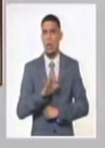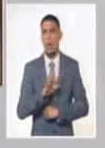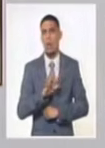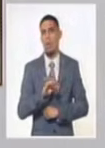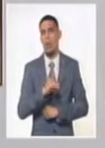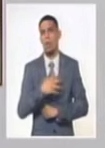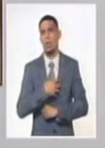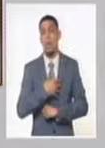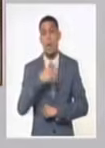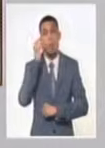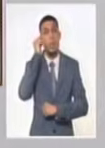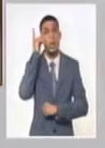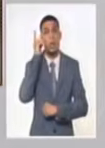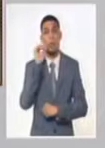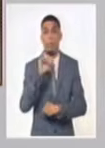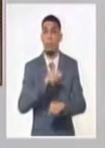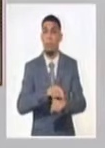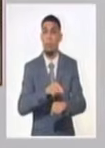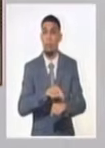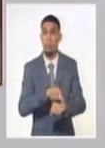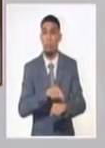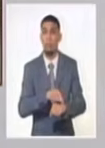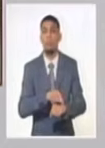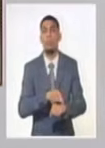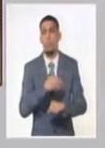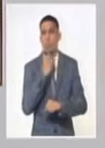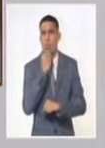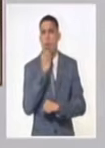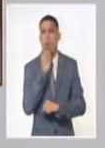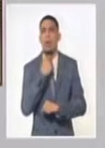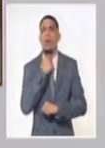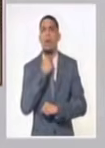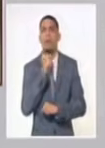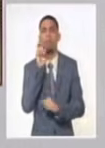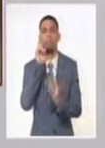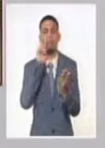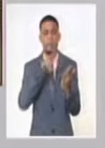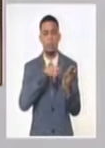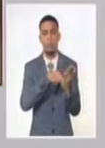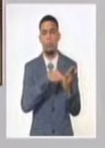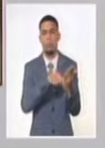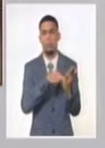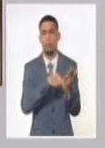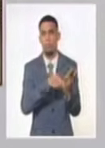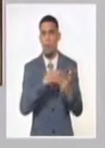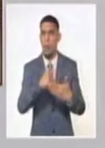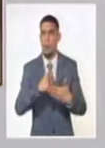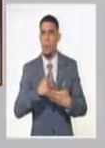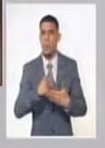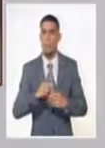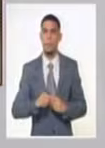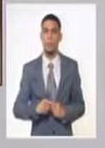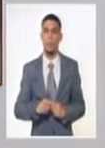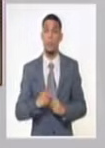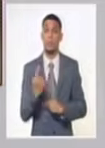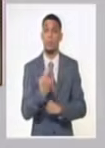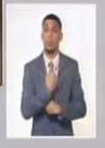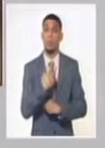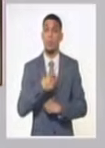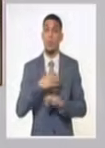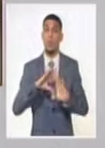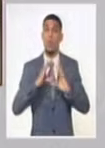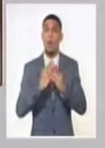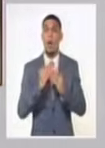aquellos momentos en que es posible, de otros modos en que se ha podido instrumentar, pues nosotros mantenemos toda la actualización